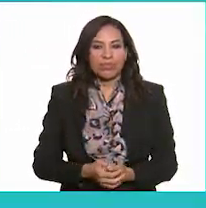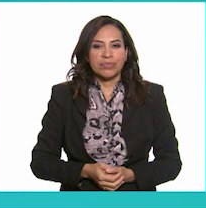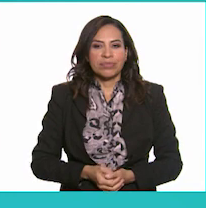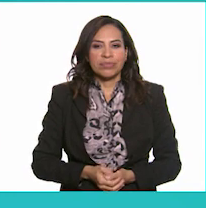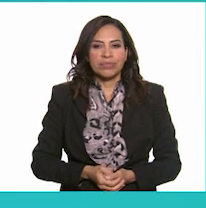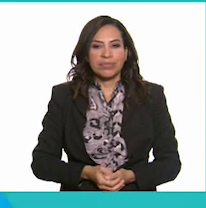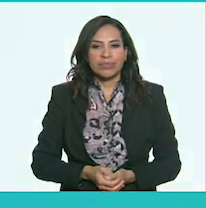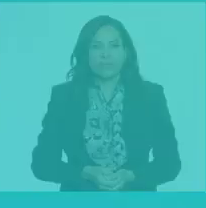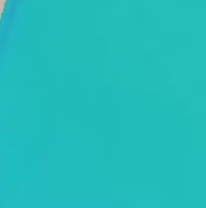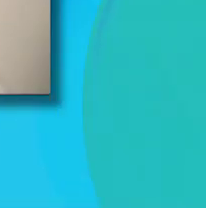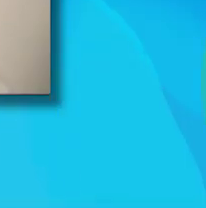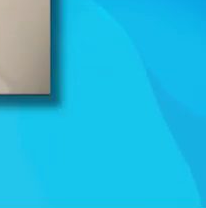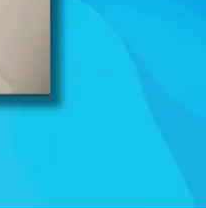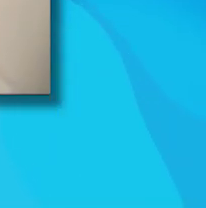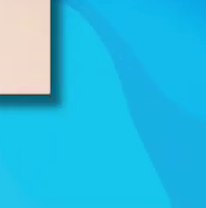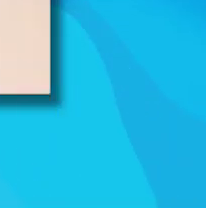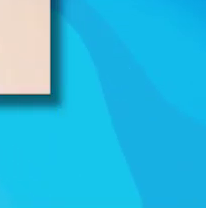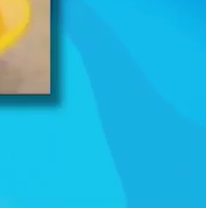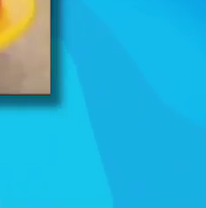vamos.